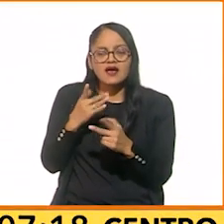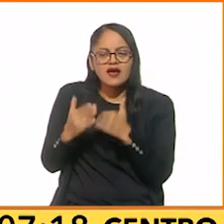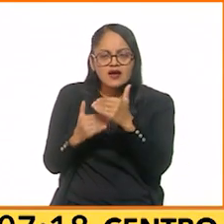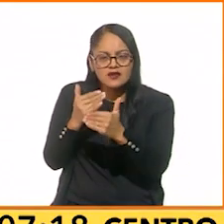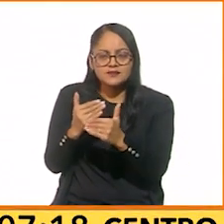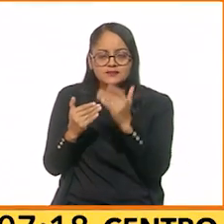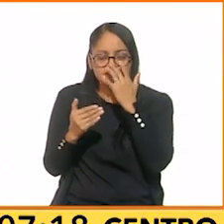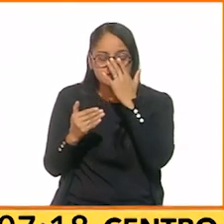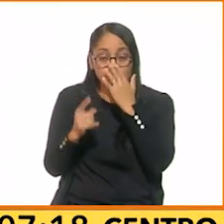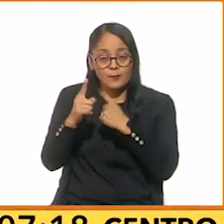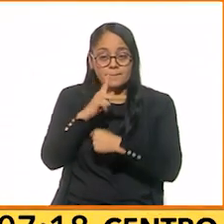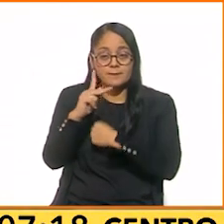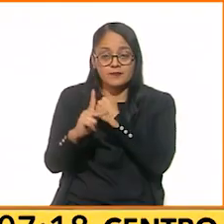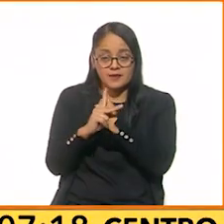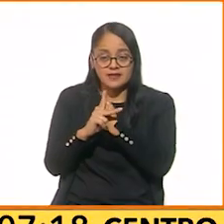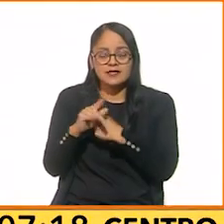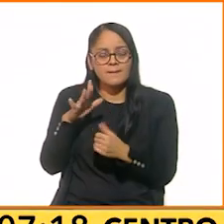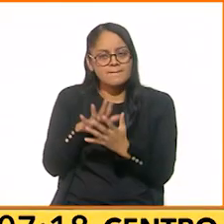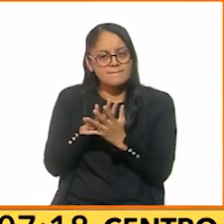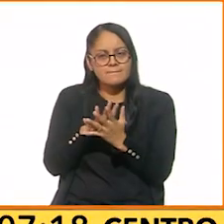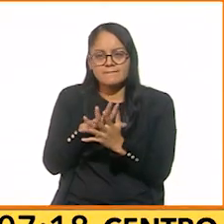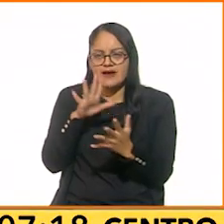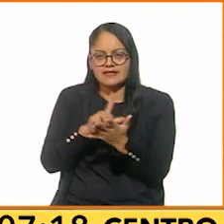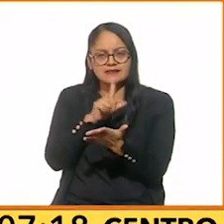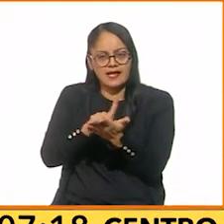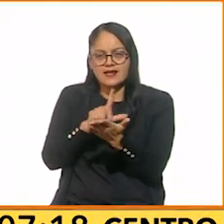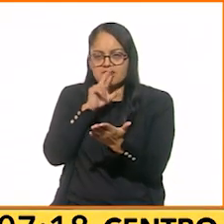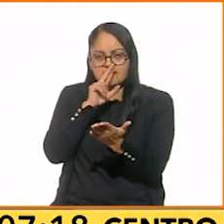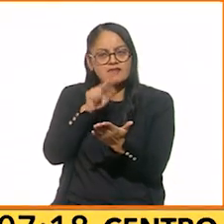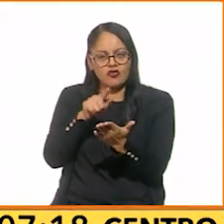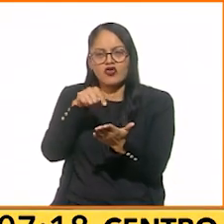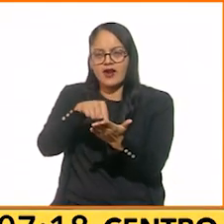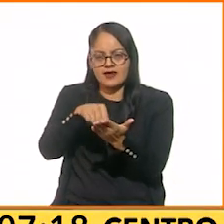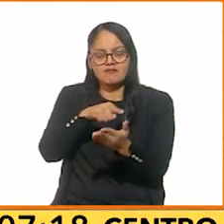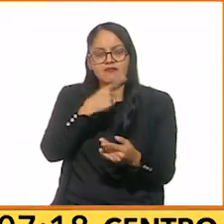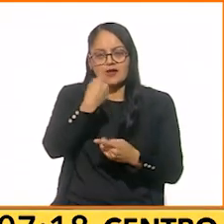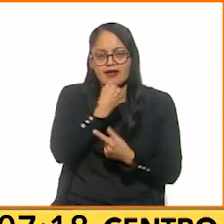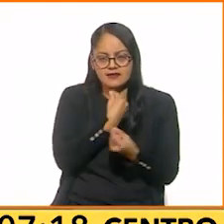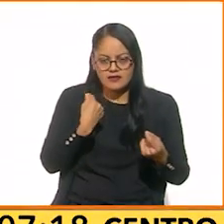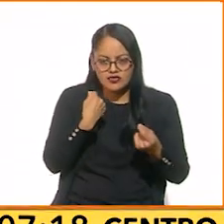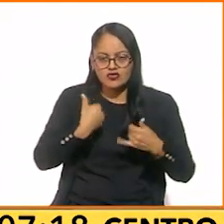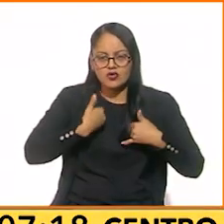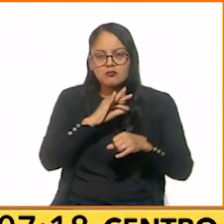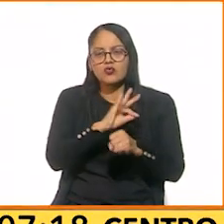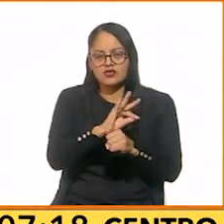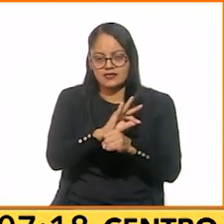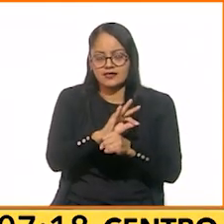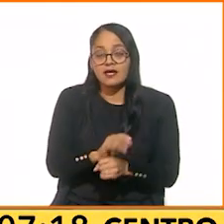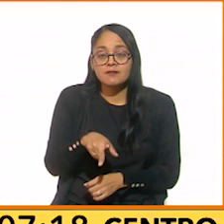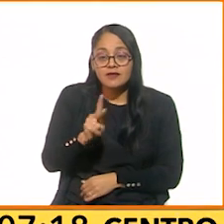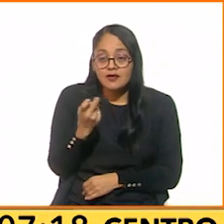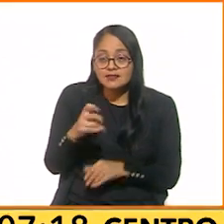somos uno de los países con el mayor avance legal a favor de los derechos de niños y niñas, esto ya no puede cambiar. Y